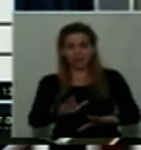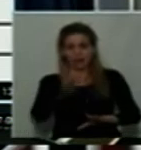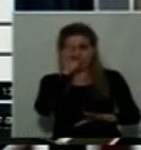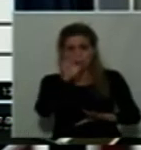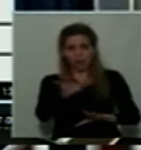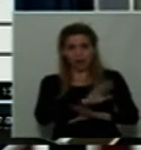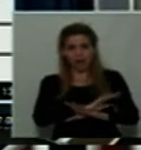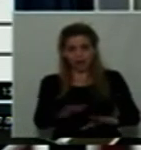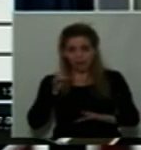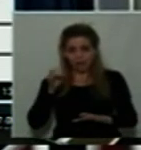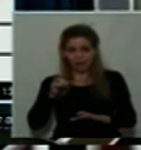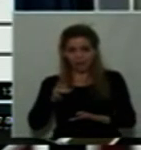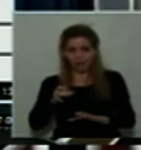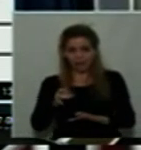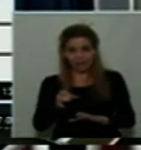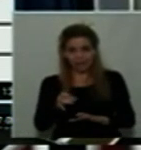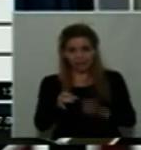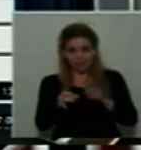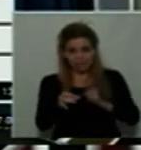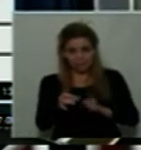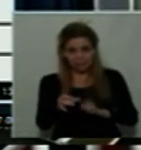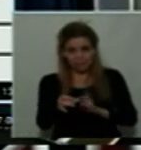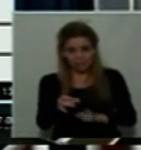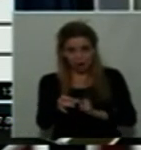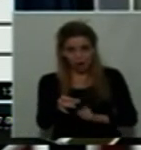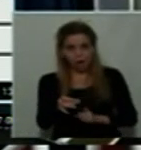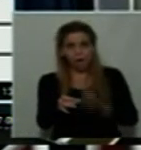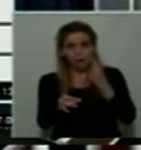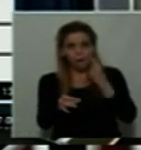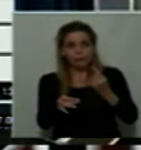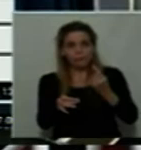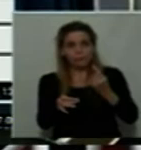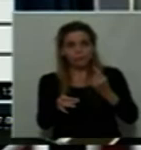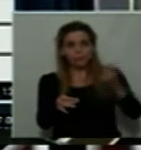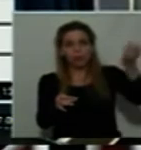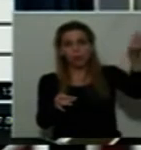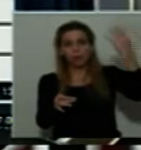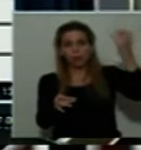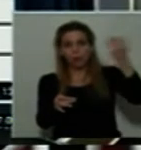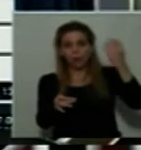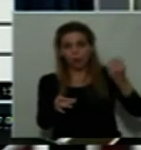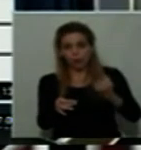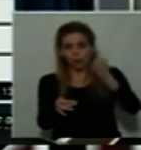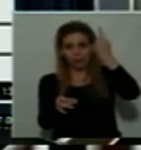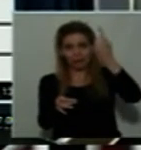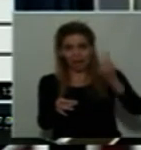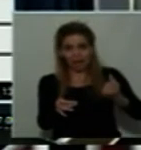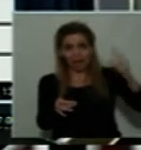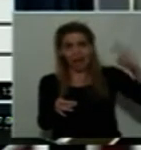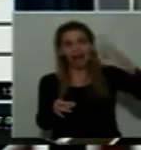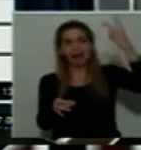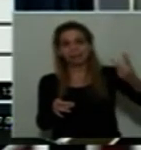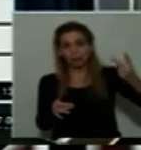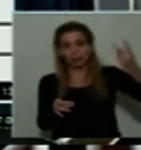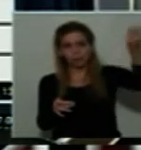26, 32, 39, 46, primera señal, 173. Luz roja, la luz amarilla, perdón. Debió descender, no